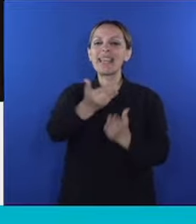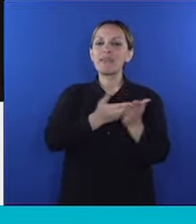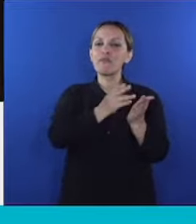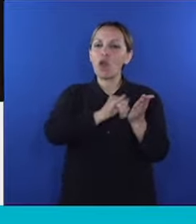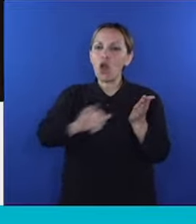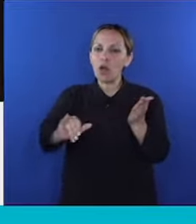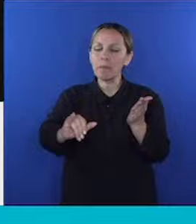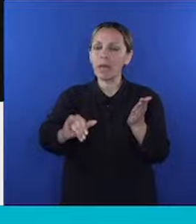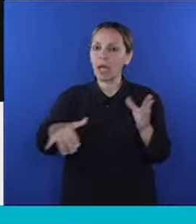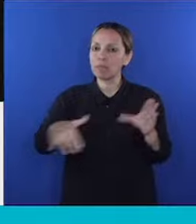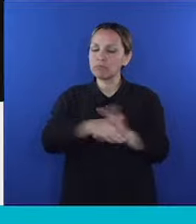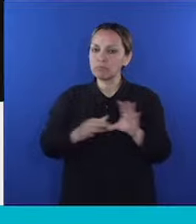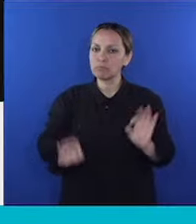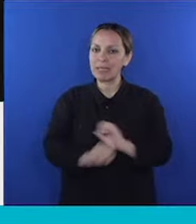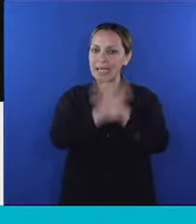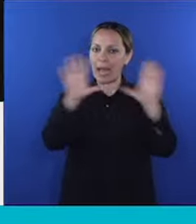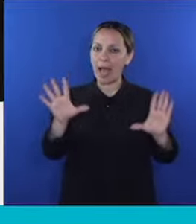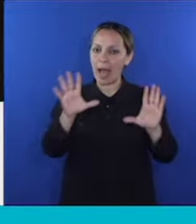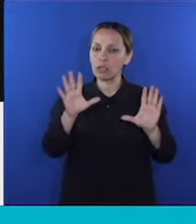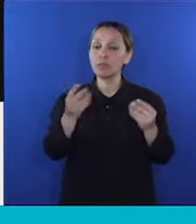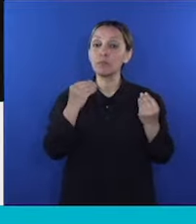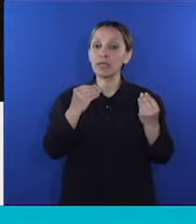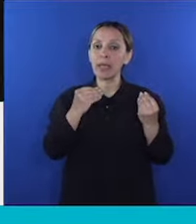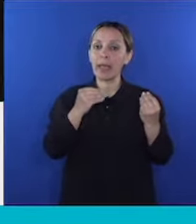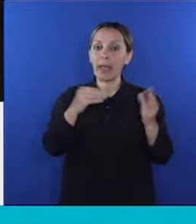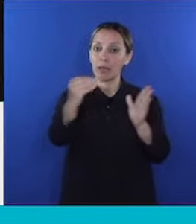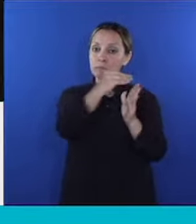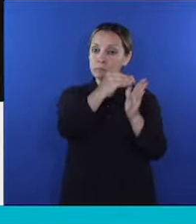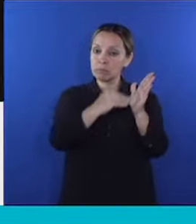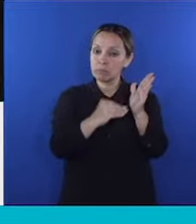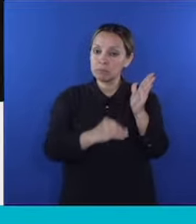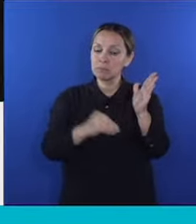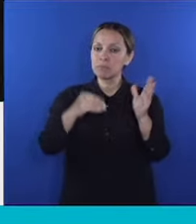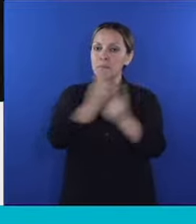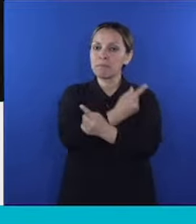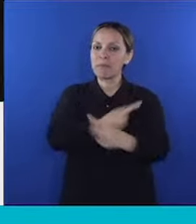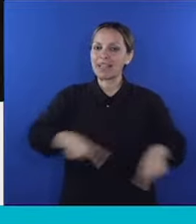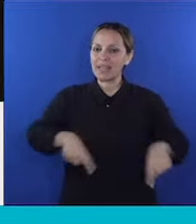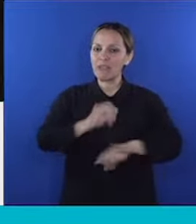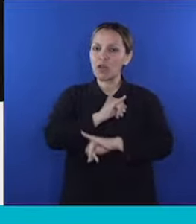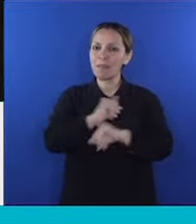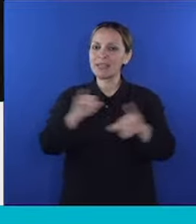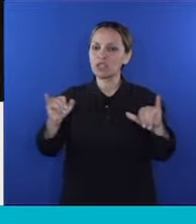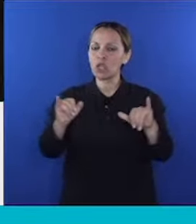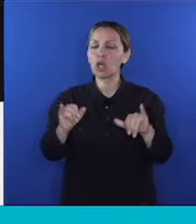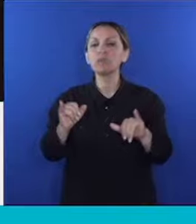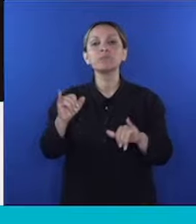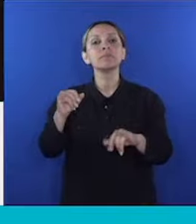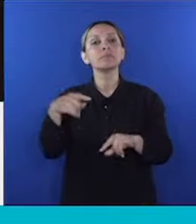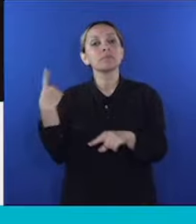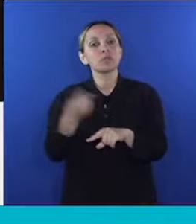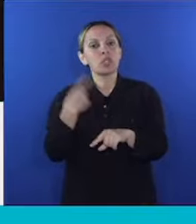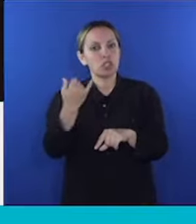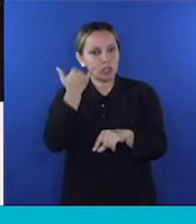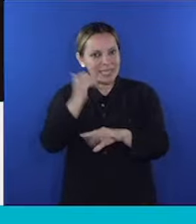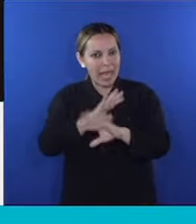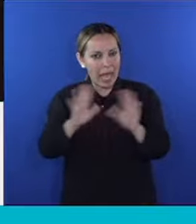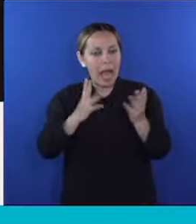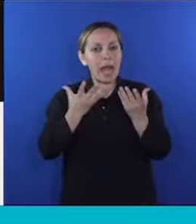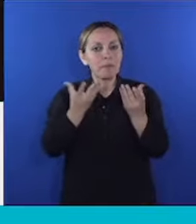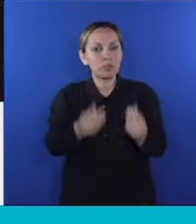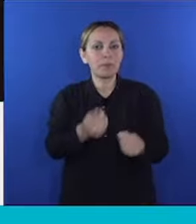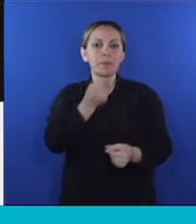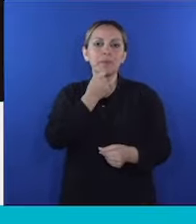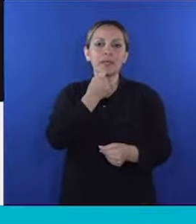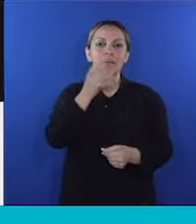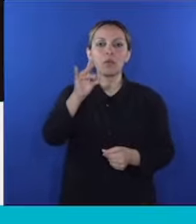es contundente porque reúne material sobre casos que en nuestro caso hemos acompañado reiteradamente por ejemplo el